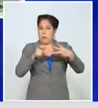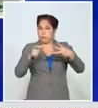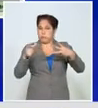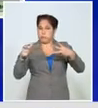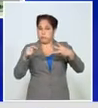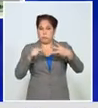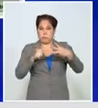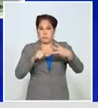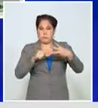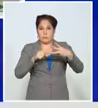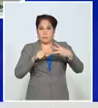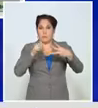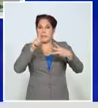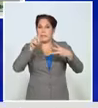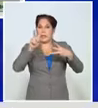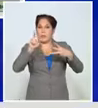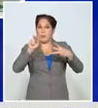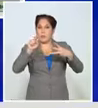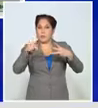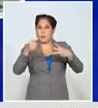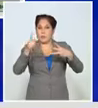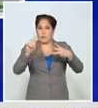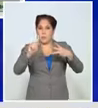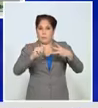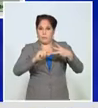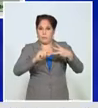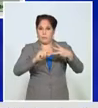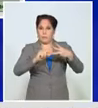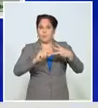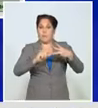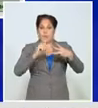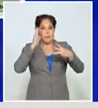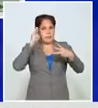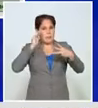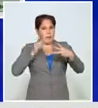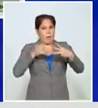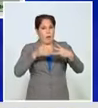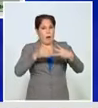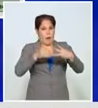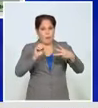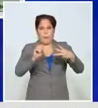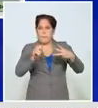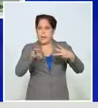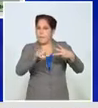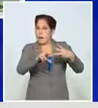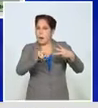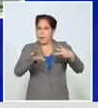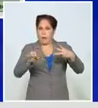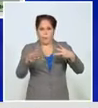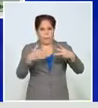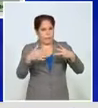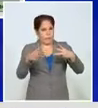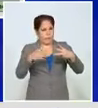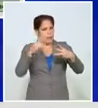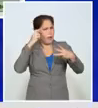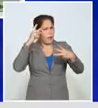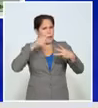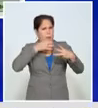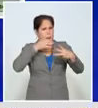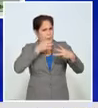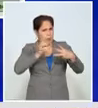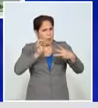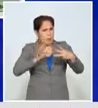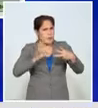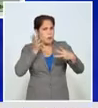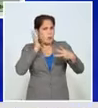con 120,1, teniendo en cuenta la transmisión que nos referimos cuando hablamos de esta